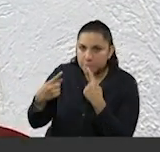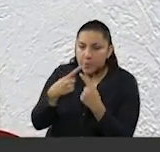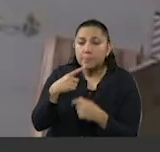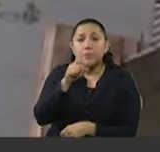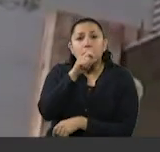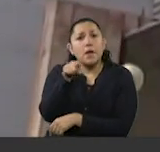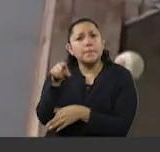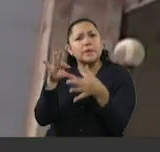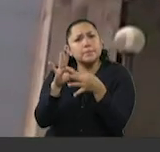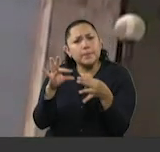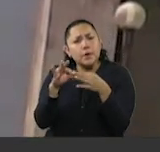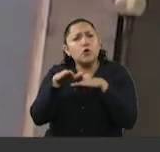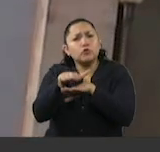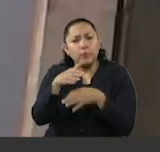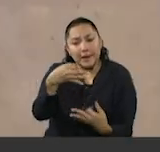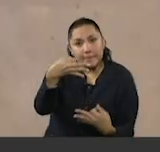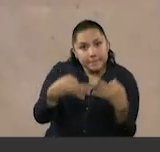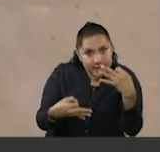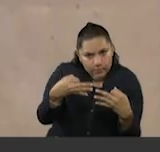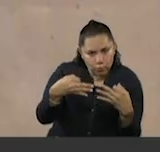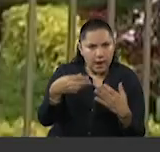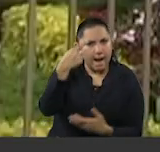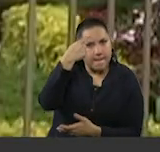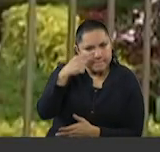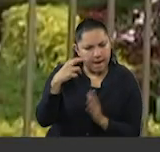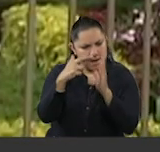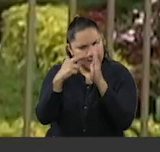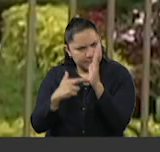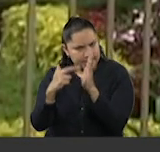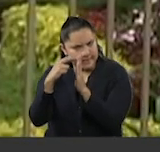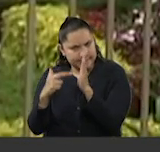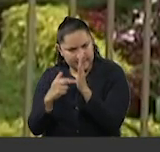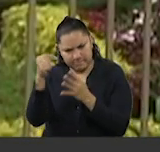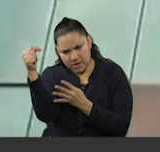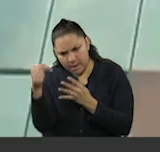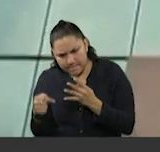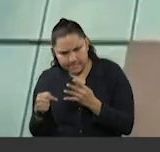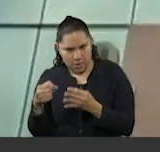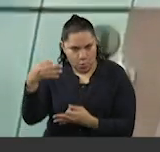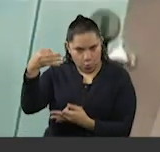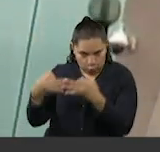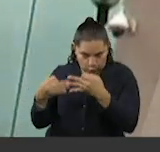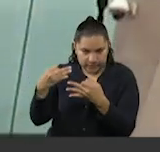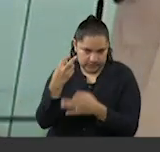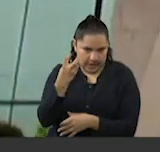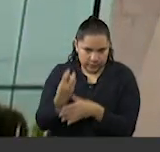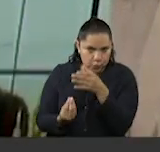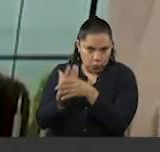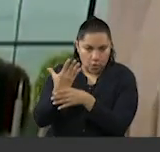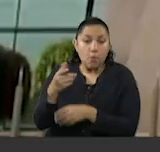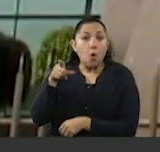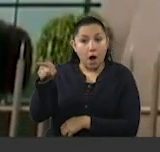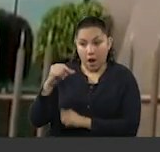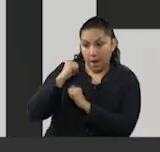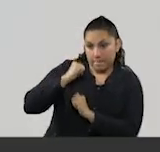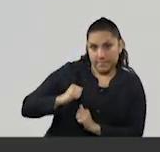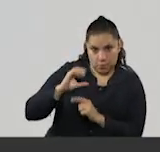un Tribunal de Disciplina Judicial. Habló también de los tiempos del proceso legislativo en la comisión a su cargo.